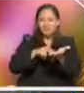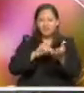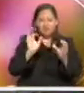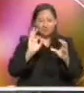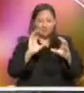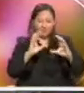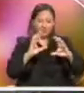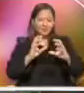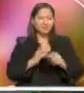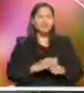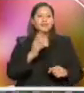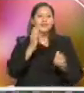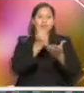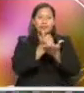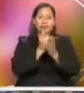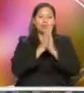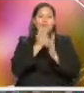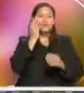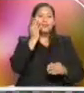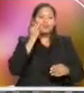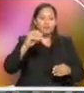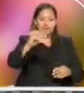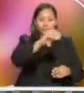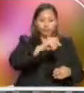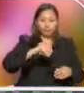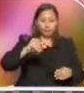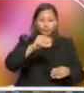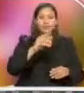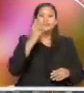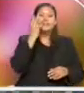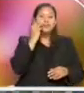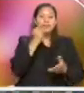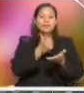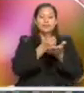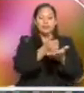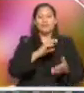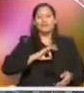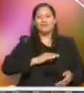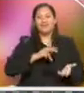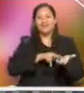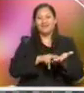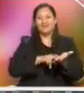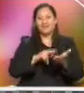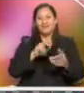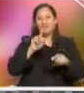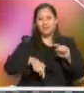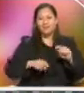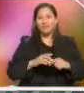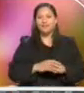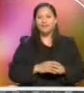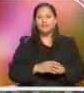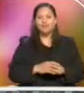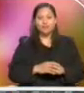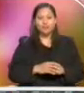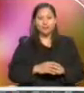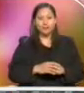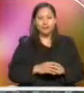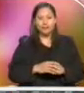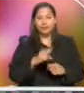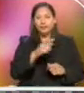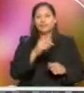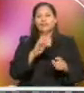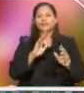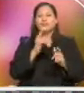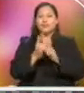¿Me ayudas a echarle limoncillo? Por supuesto, chef. Echarle un limón. El limón va a ayudar que no se Que no se oxide tan rápido. oxide tan